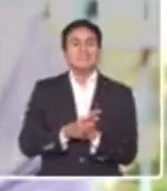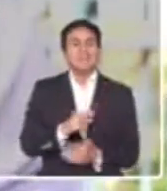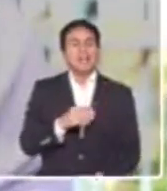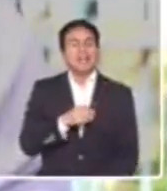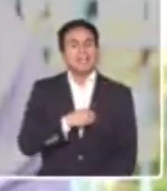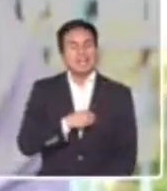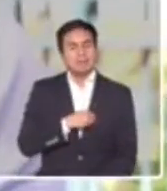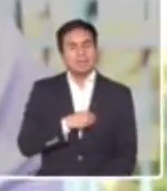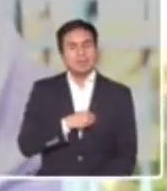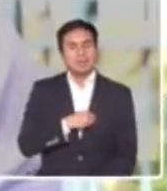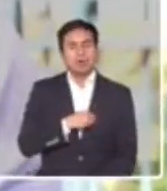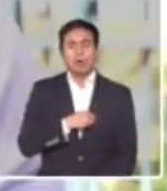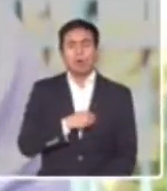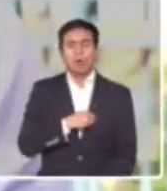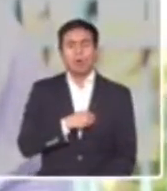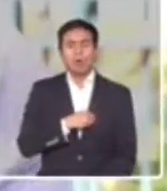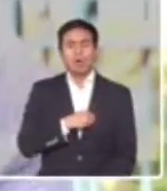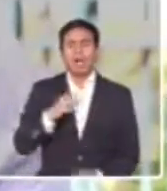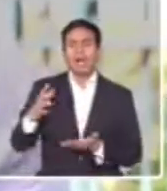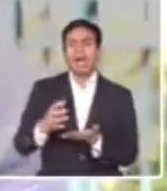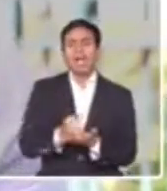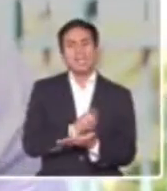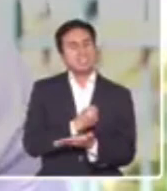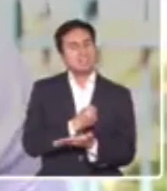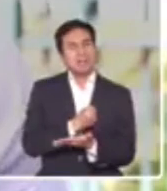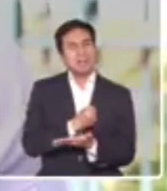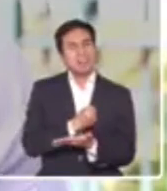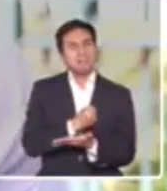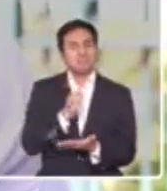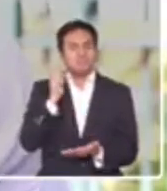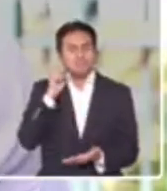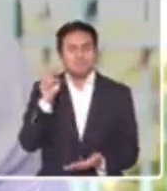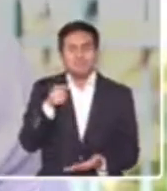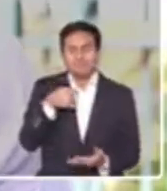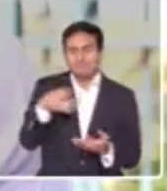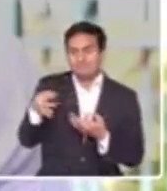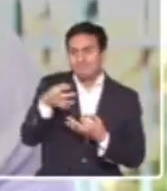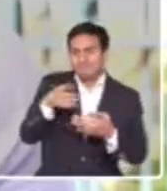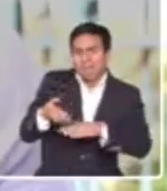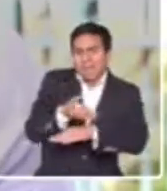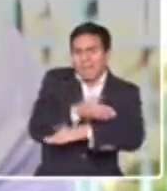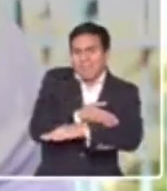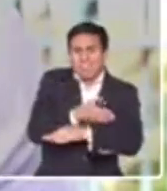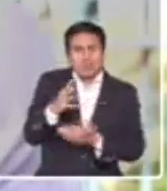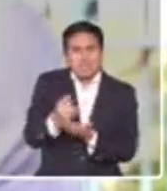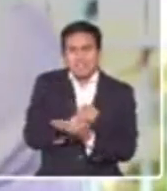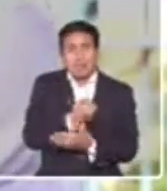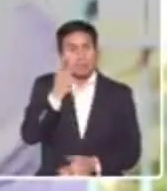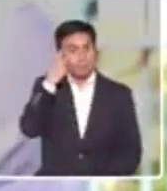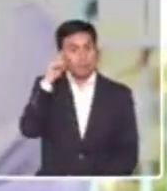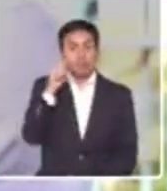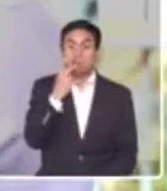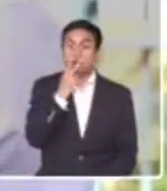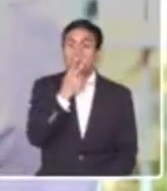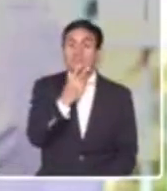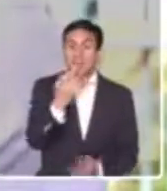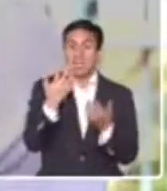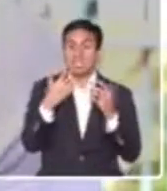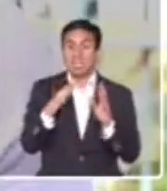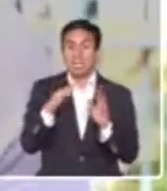Lamento no haber alcanzado a escuchar todas las intervenciones antes, pero me tocó ver